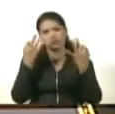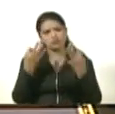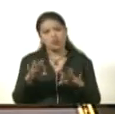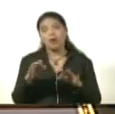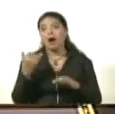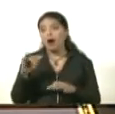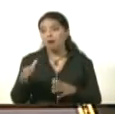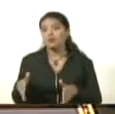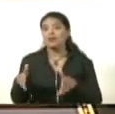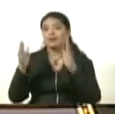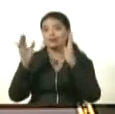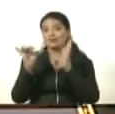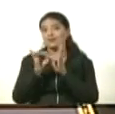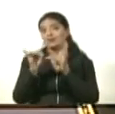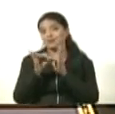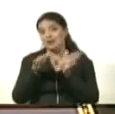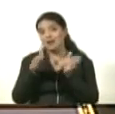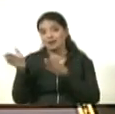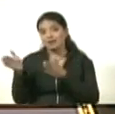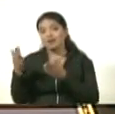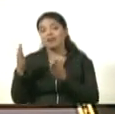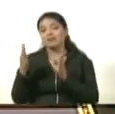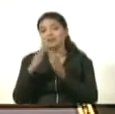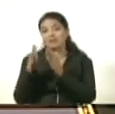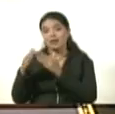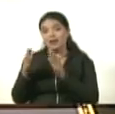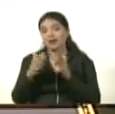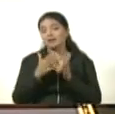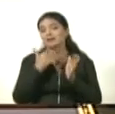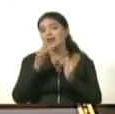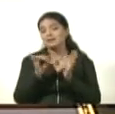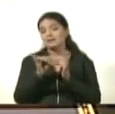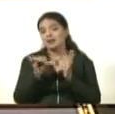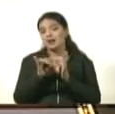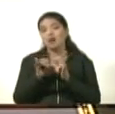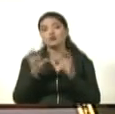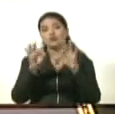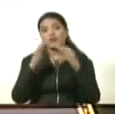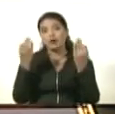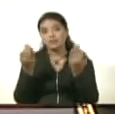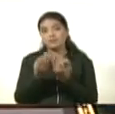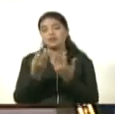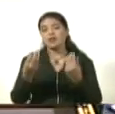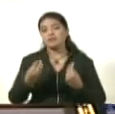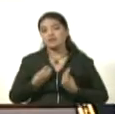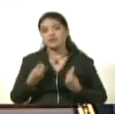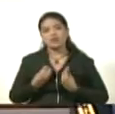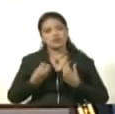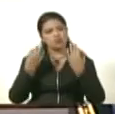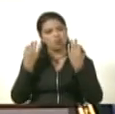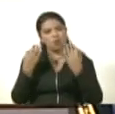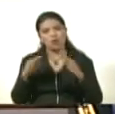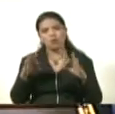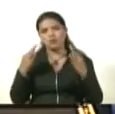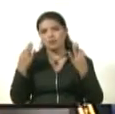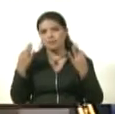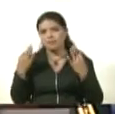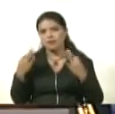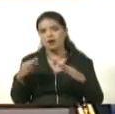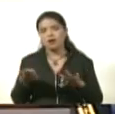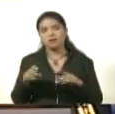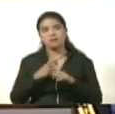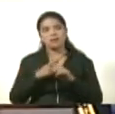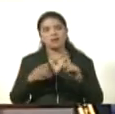hay un edificio de viviendas residenciales, sus familias viviendo, haciendo su vida normal, y de